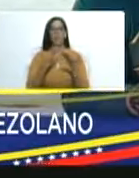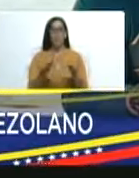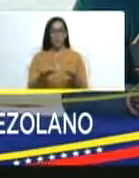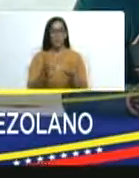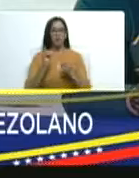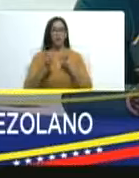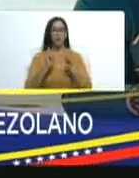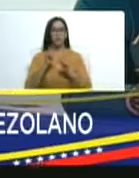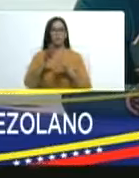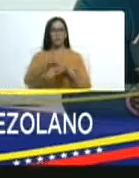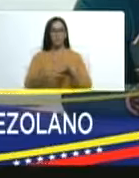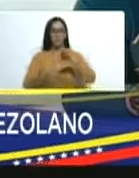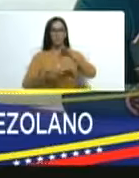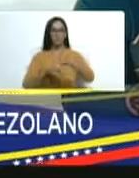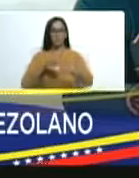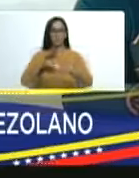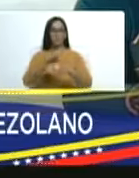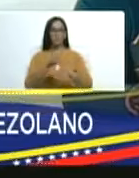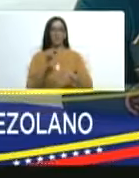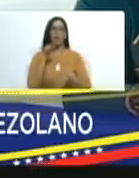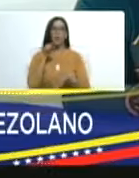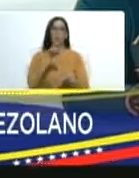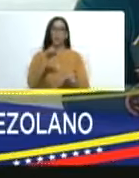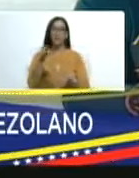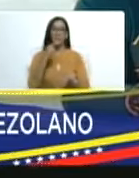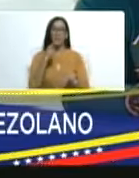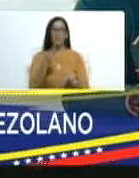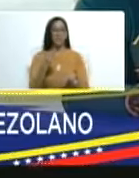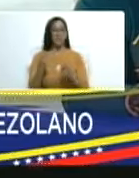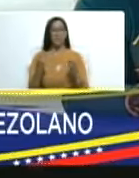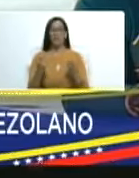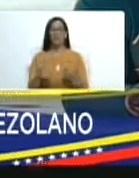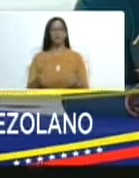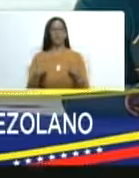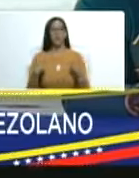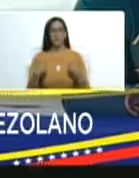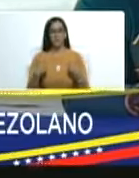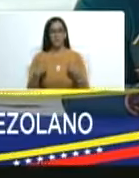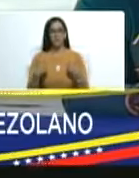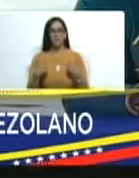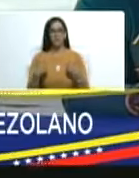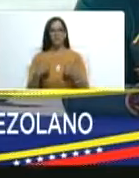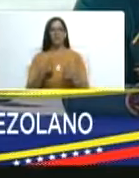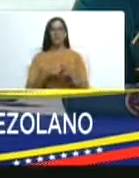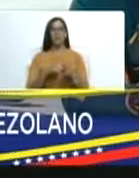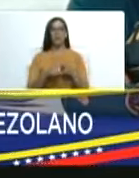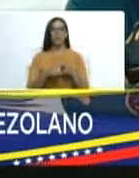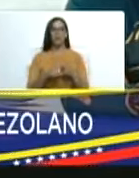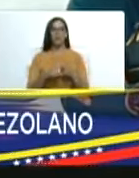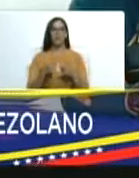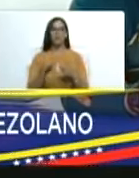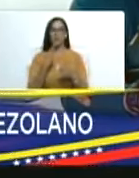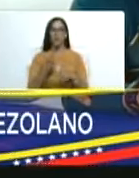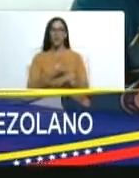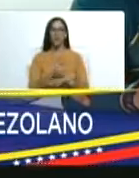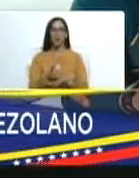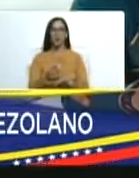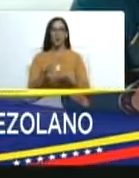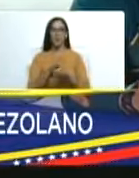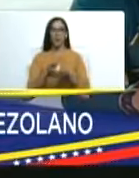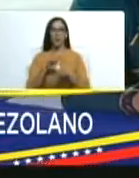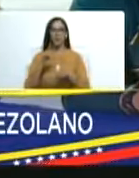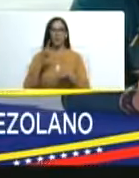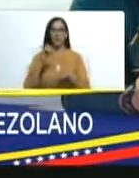pasos, pero ustedes dicen que no es suficiente los pasos que hemos dado. Entonces yo le he dado la orden al ministro